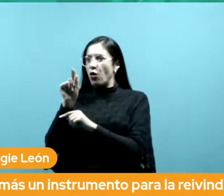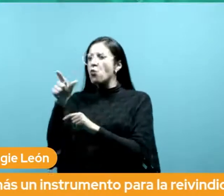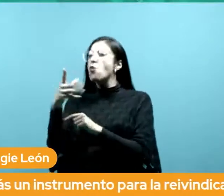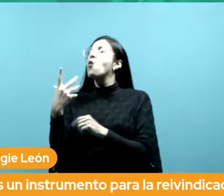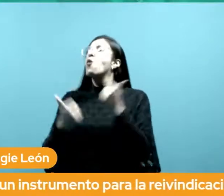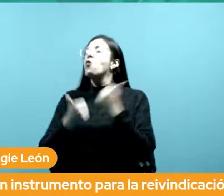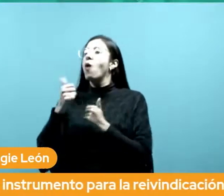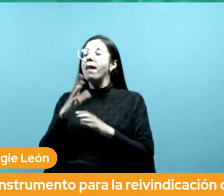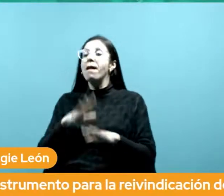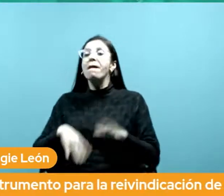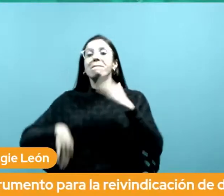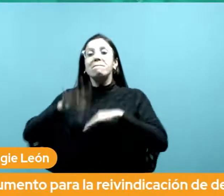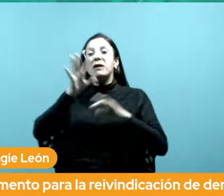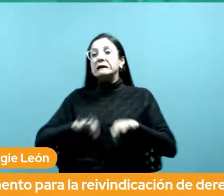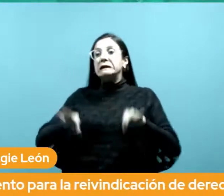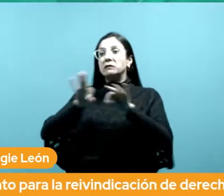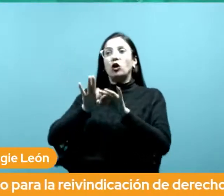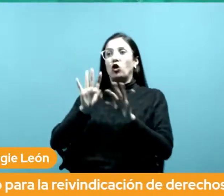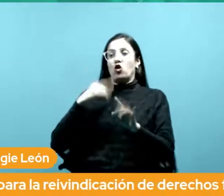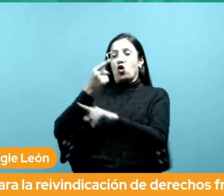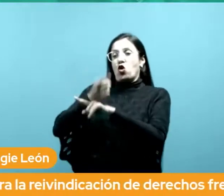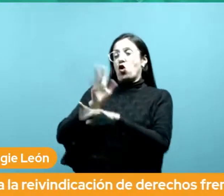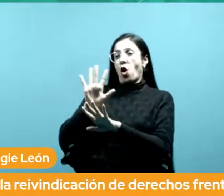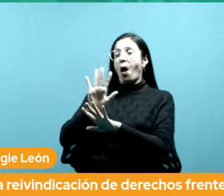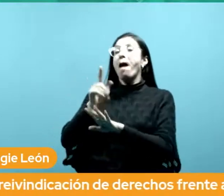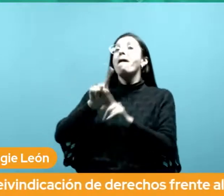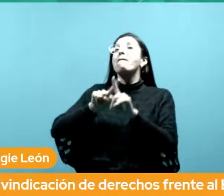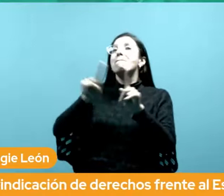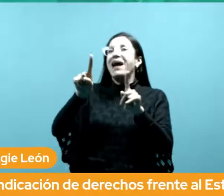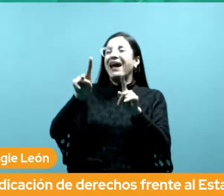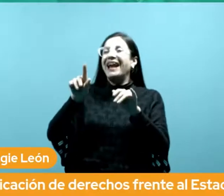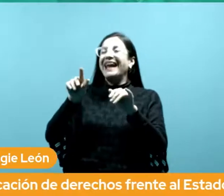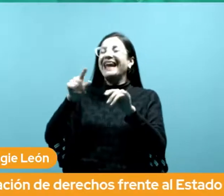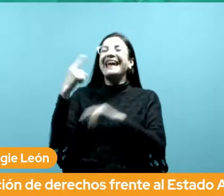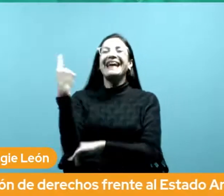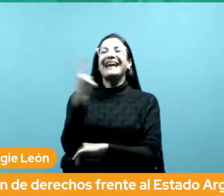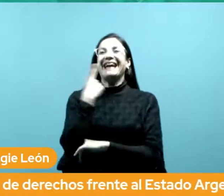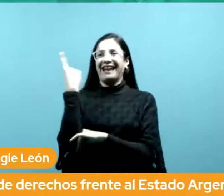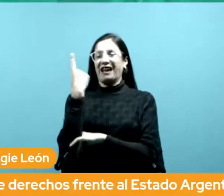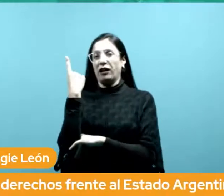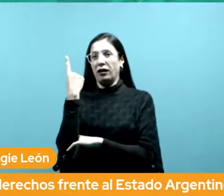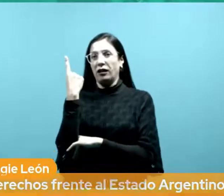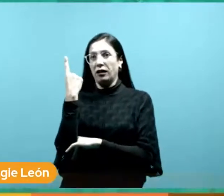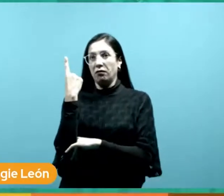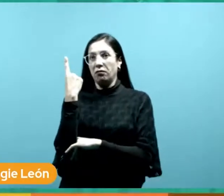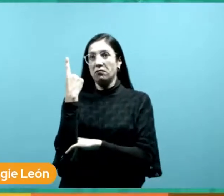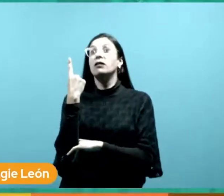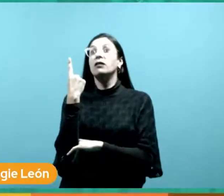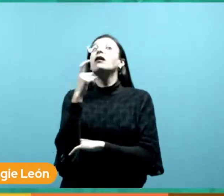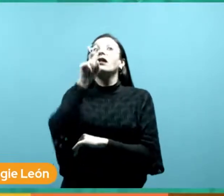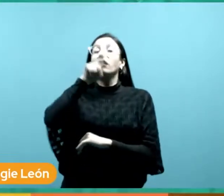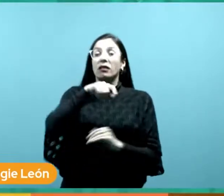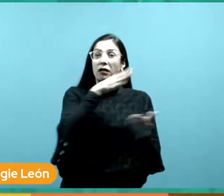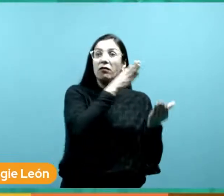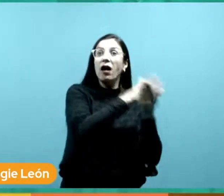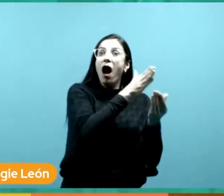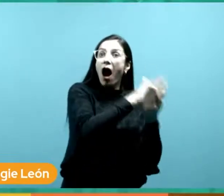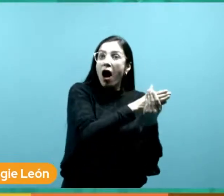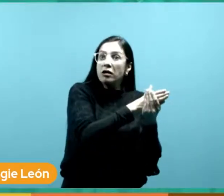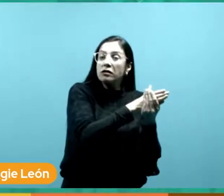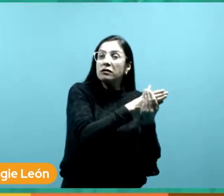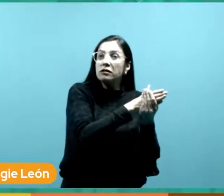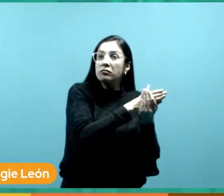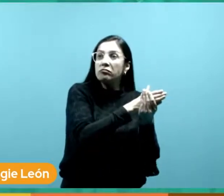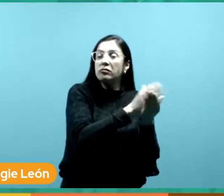requiera el archivo oficial para resguardar las memorias y algunos intentos de hacer archivos alternativos con precisamente